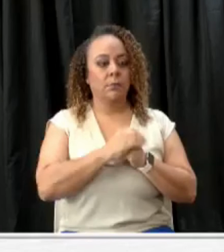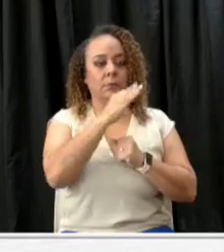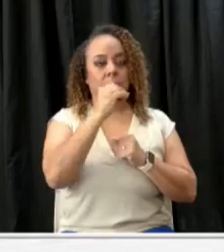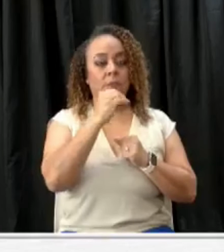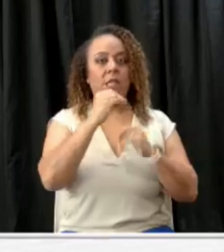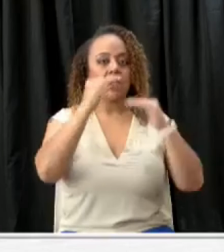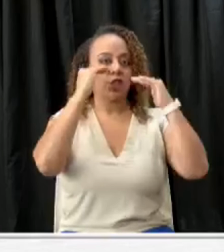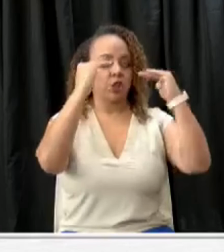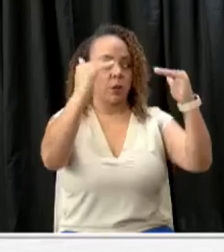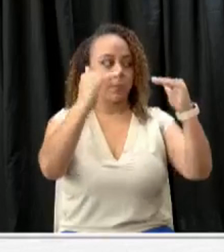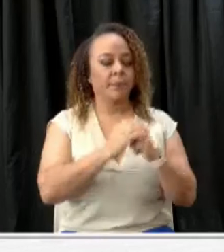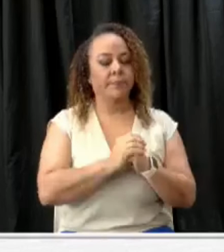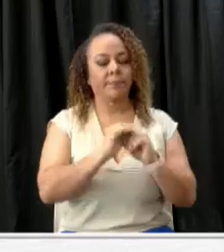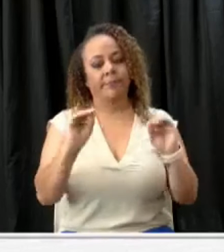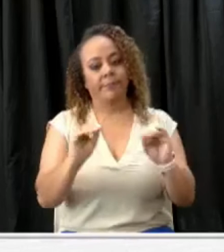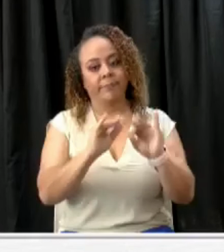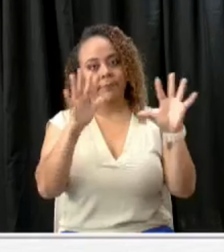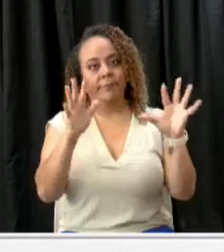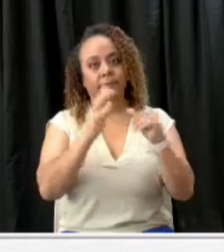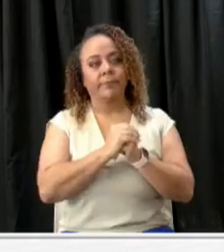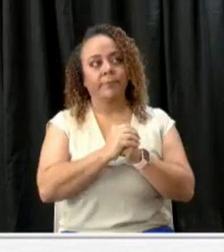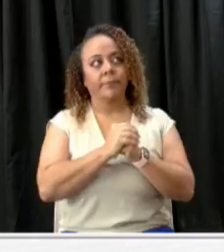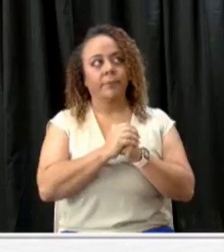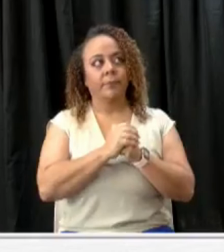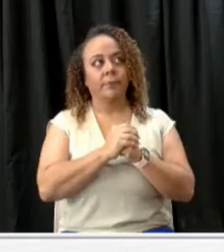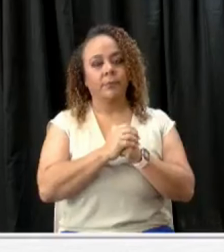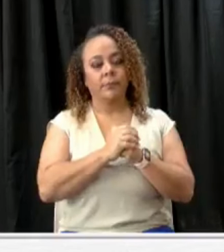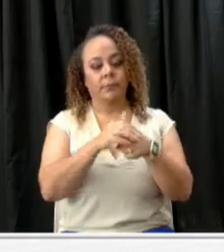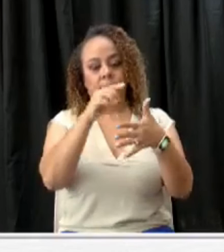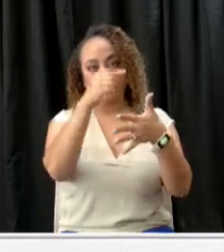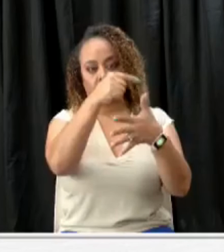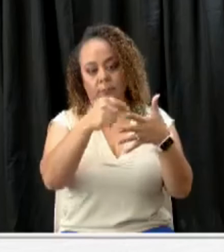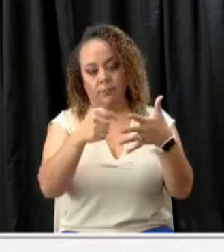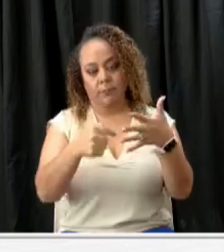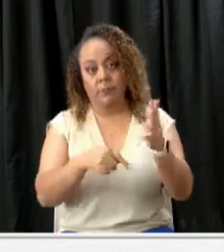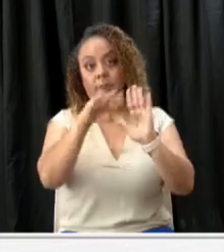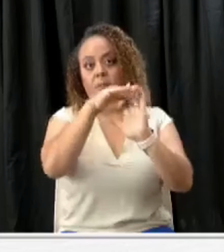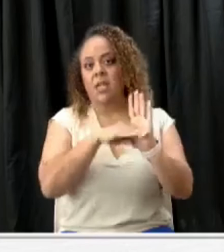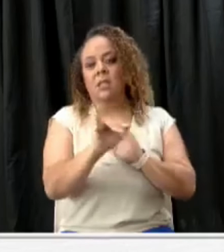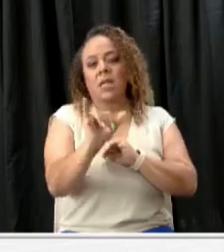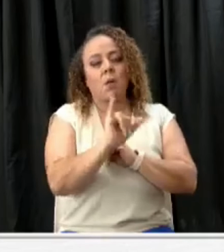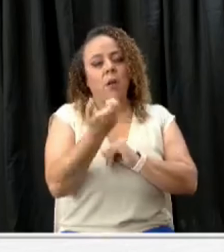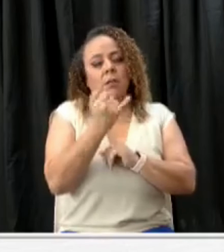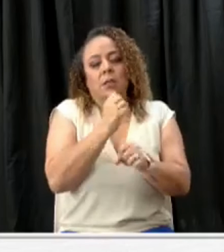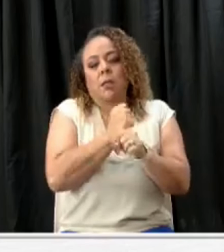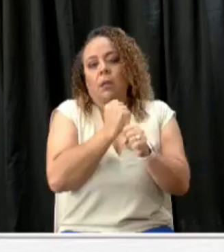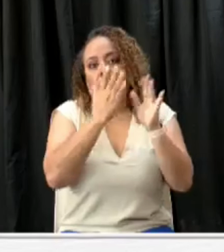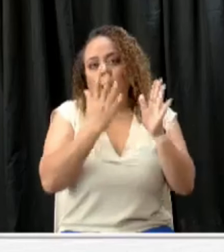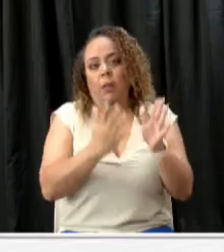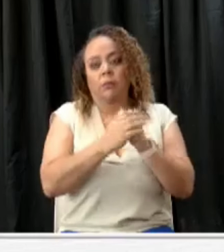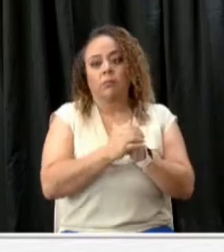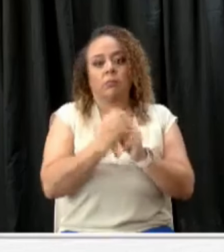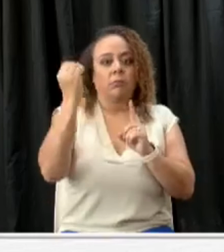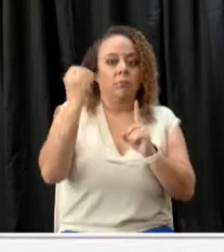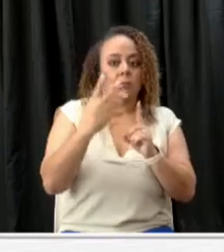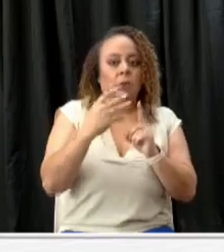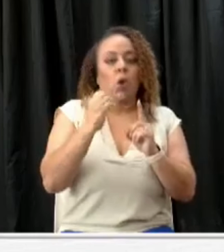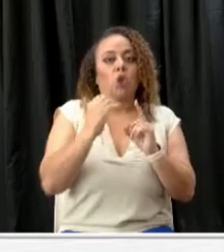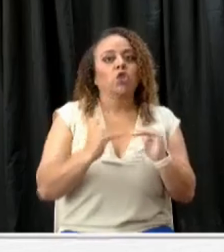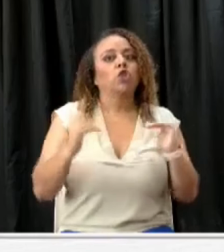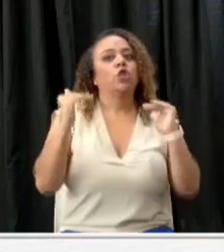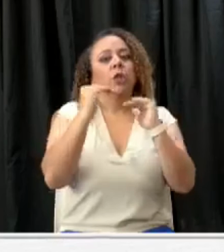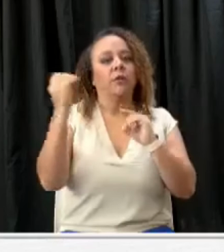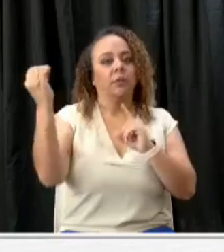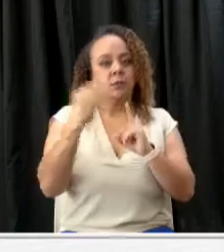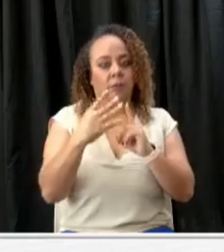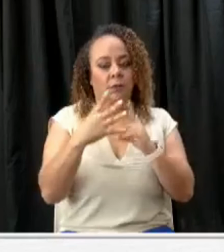sombra. Evidentemente, estas medidas van a ser iguales si el trabajador está expuesto o